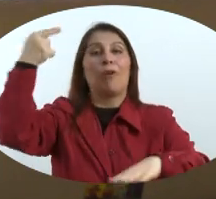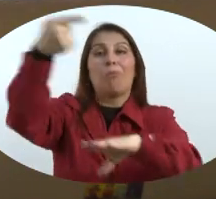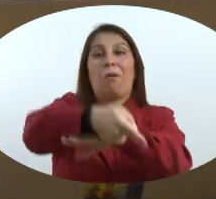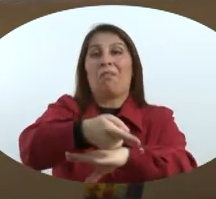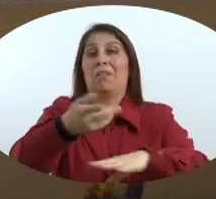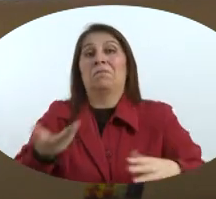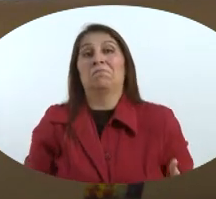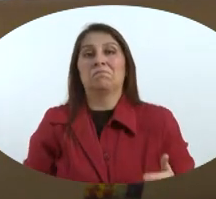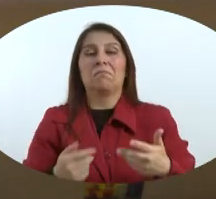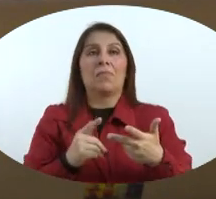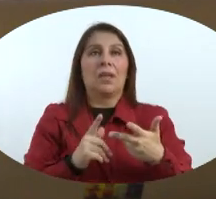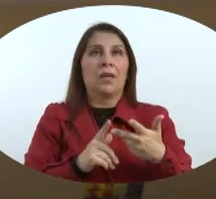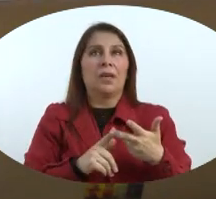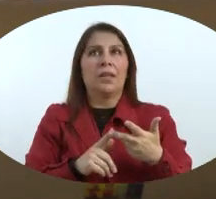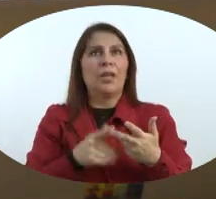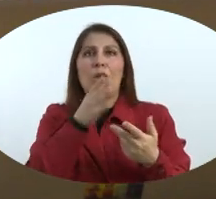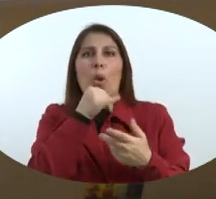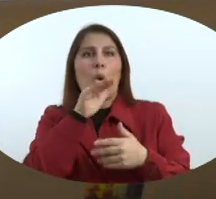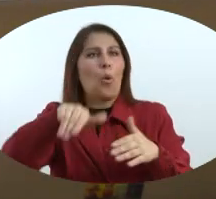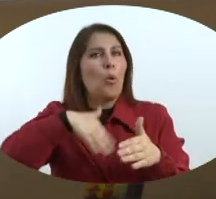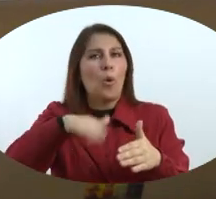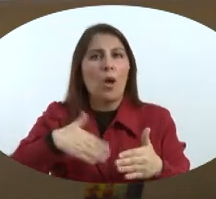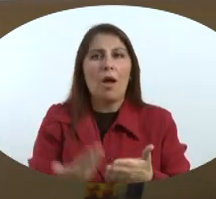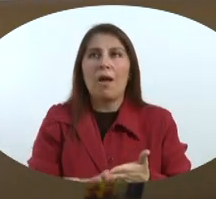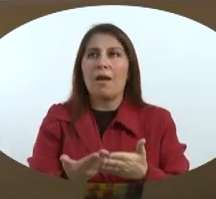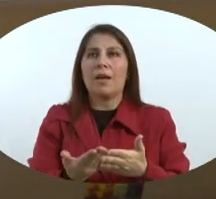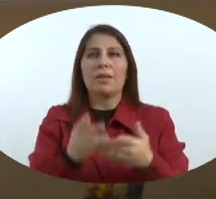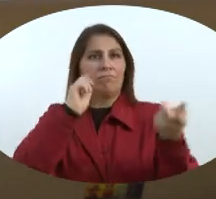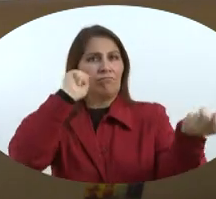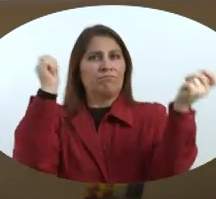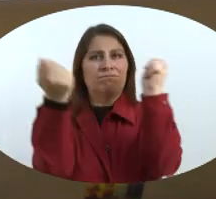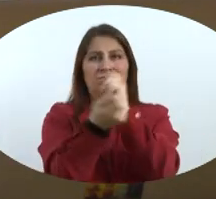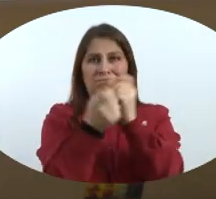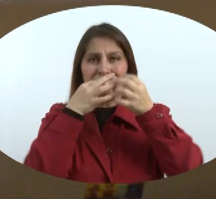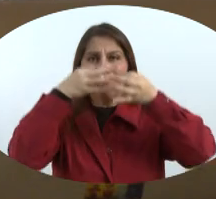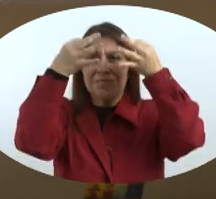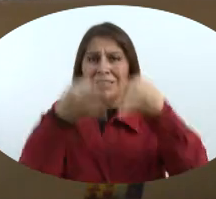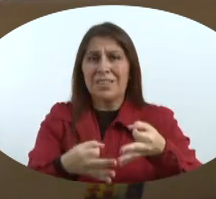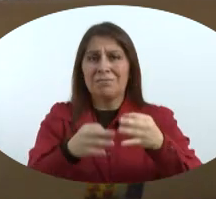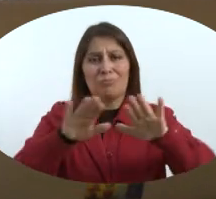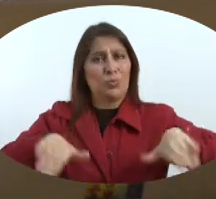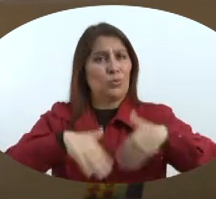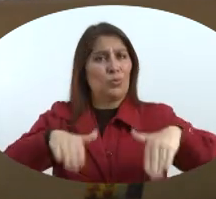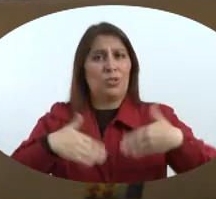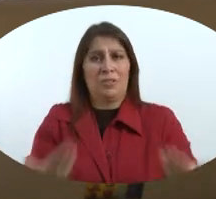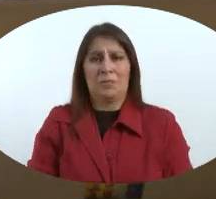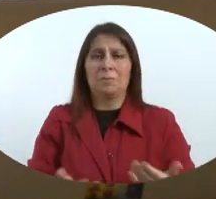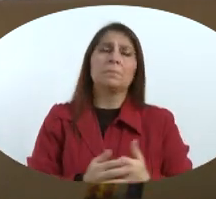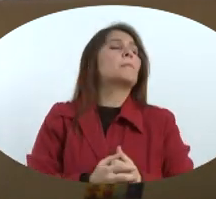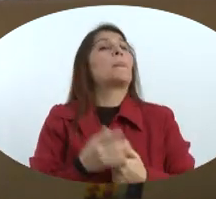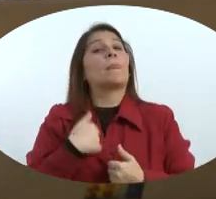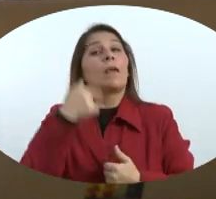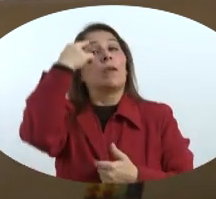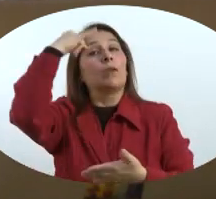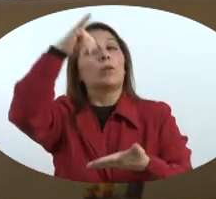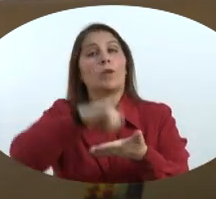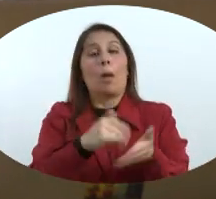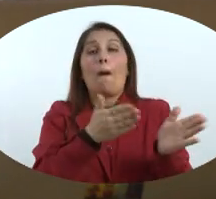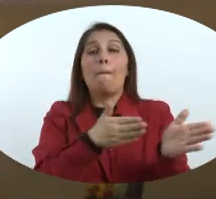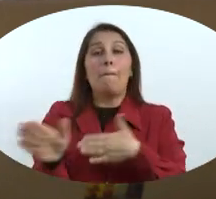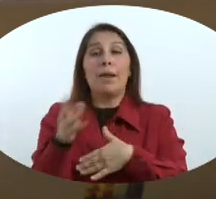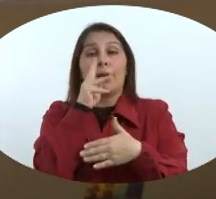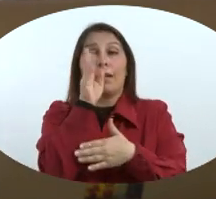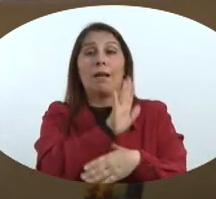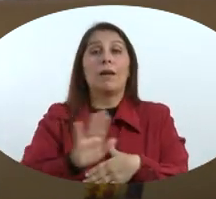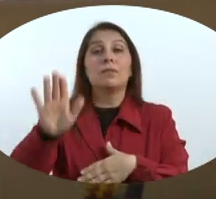quiere implementar y pues realmente no existe un nivel real de transformación en ese sentido entonces pues creo que el plan